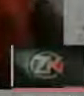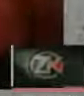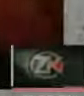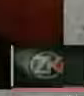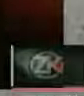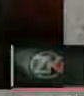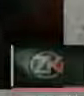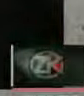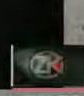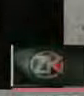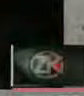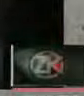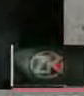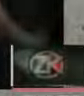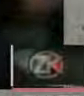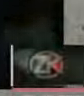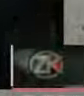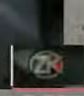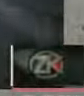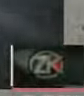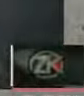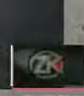pero no